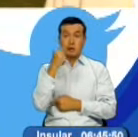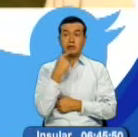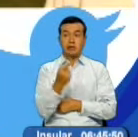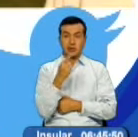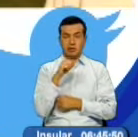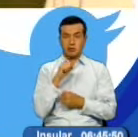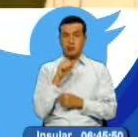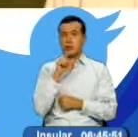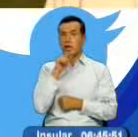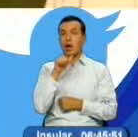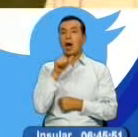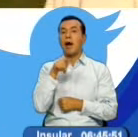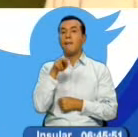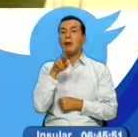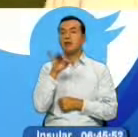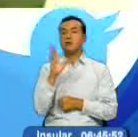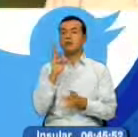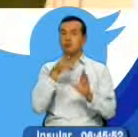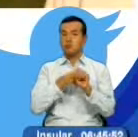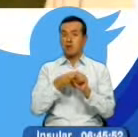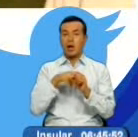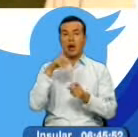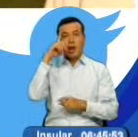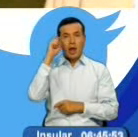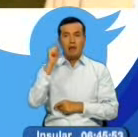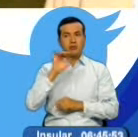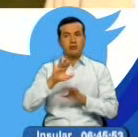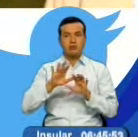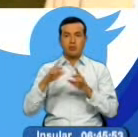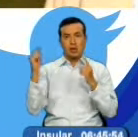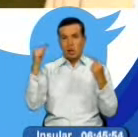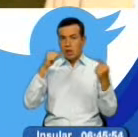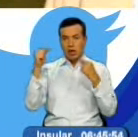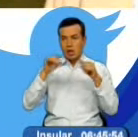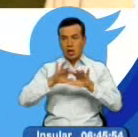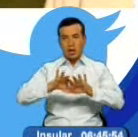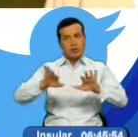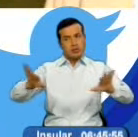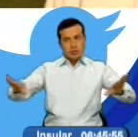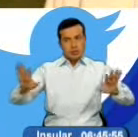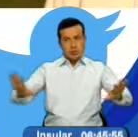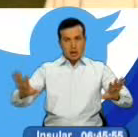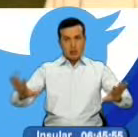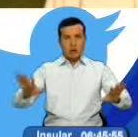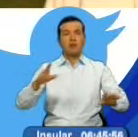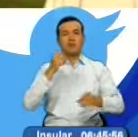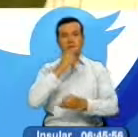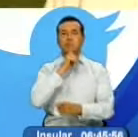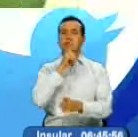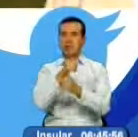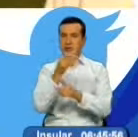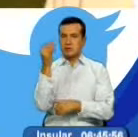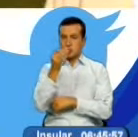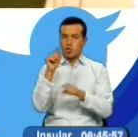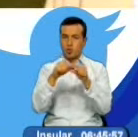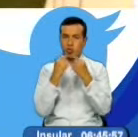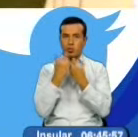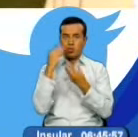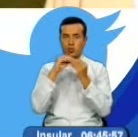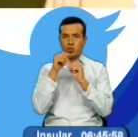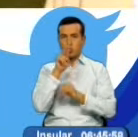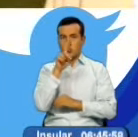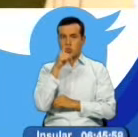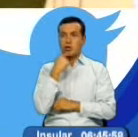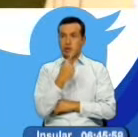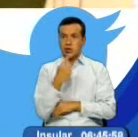Aparicio involucrado. El propio Lasso tuvo que ir a separar a los que estaban involucrados en el puñete. Confirmada la bronca entre militantes de Creo